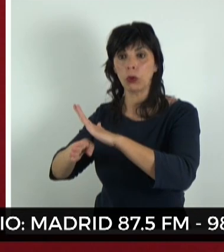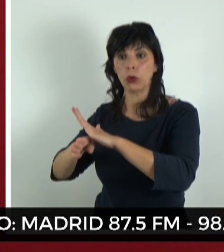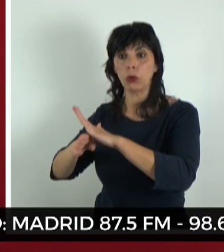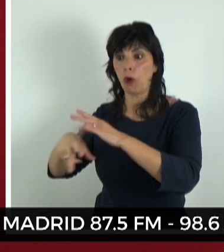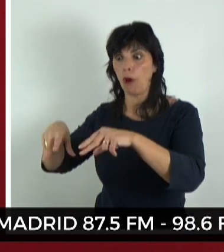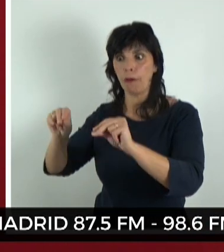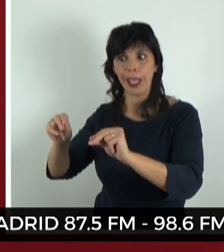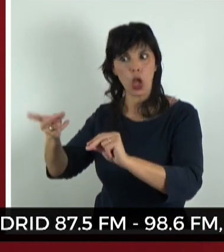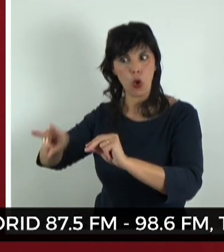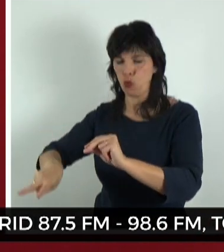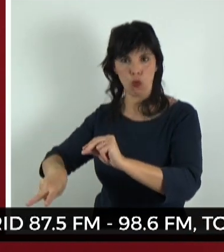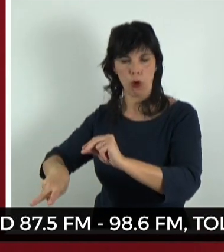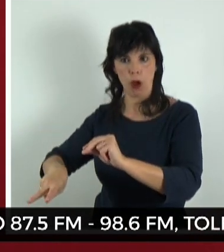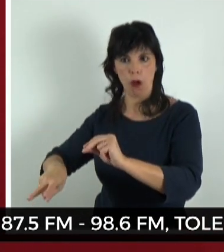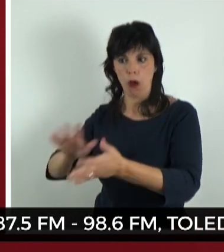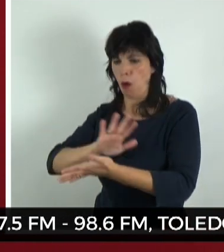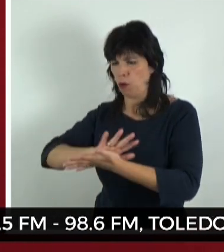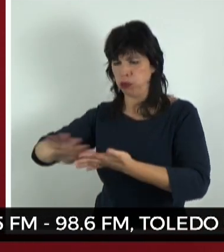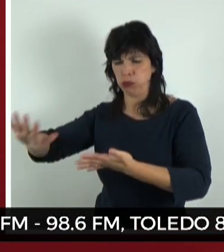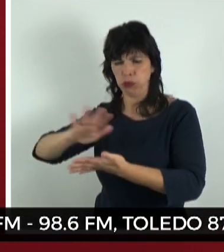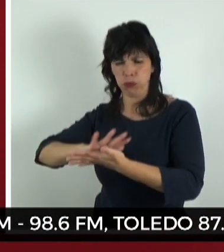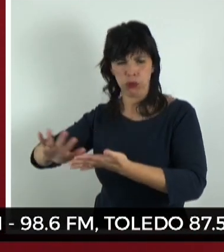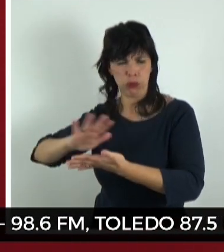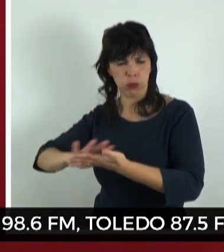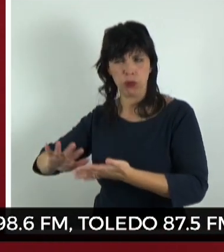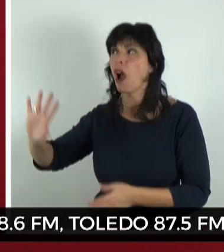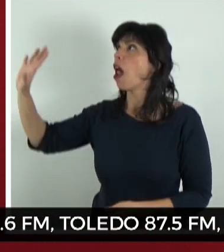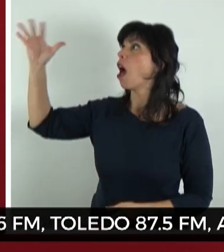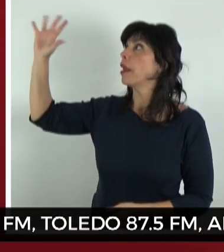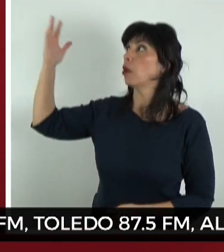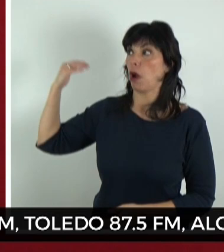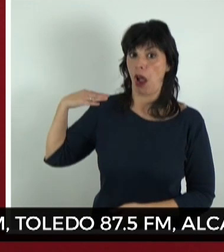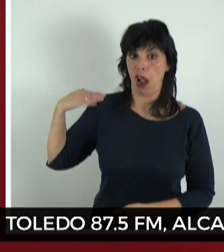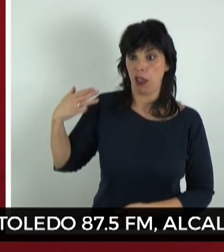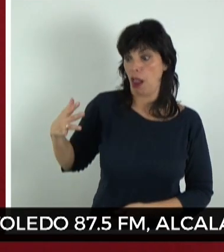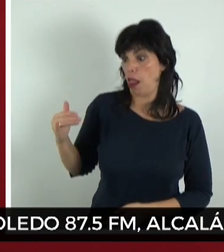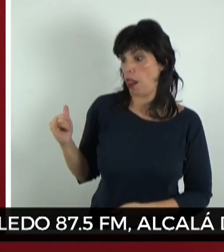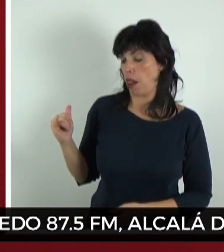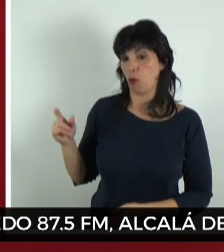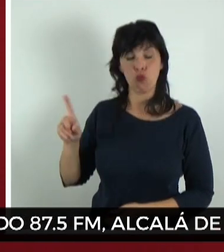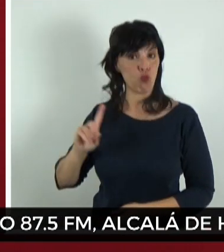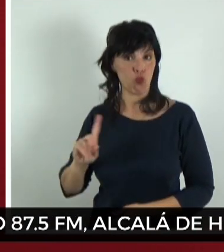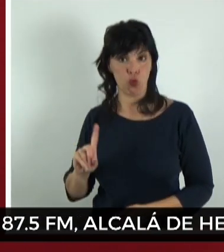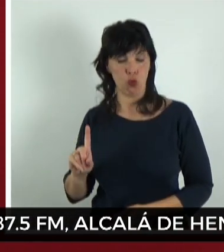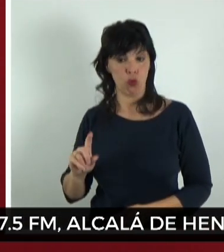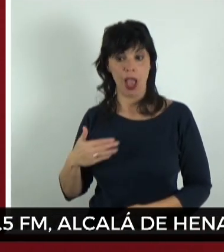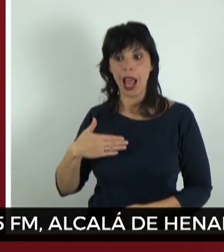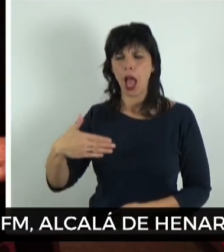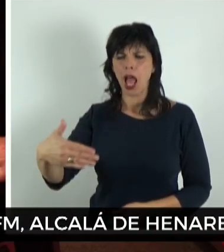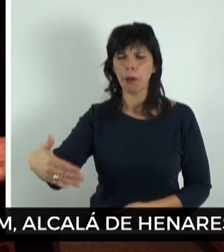En el cielo no existe el ayer. En el cielo no existe el